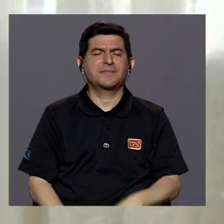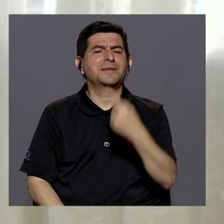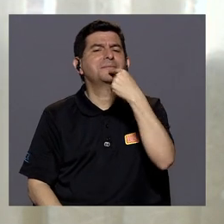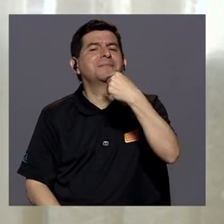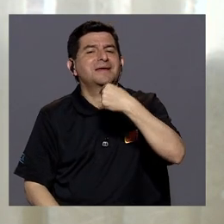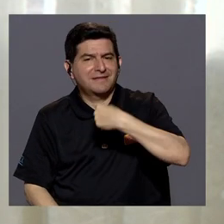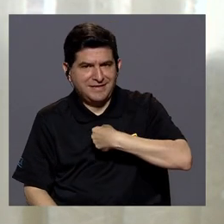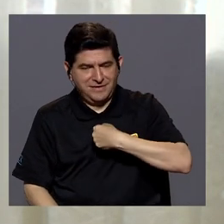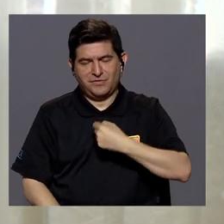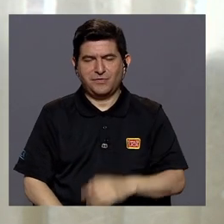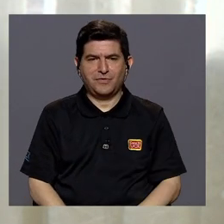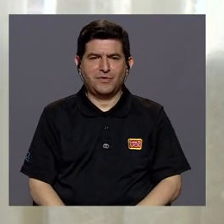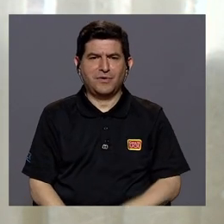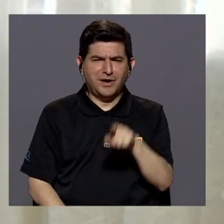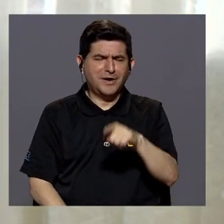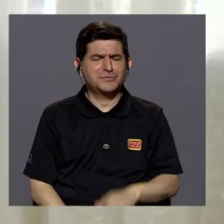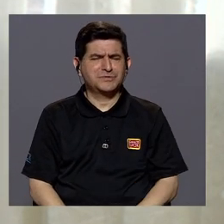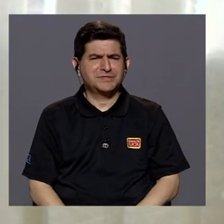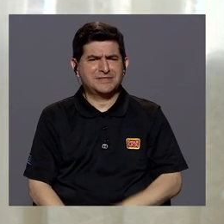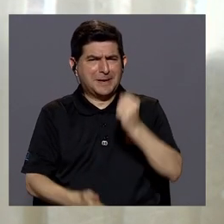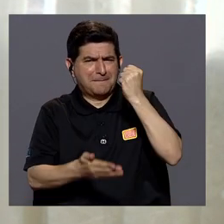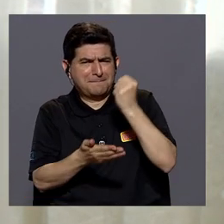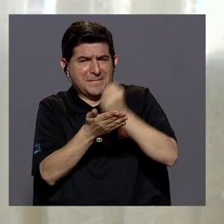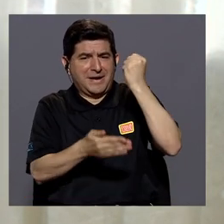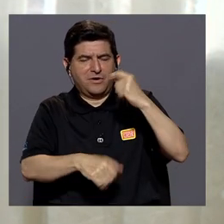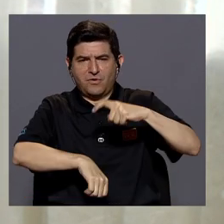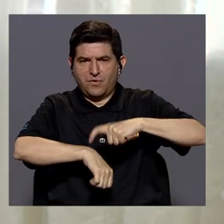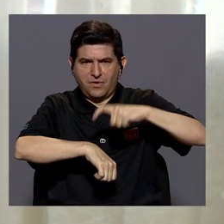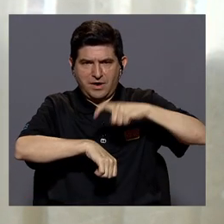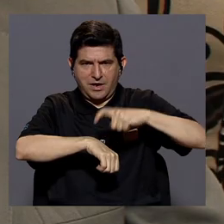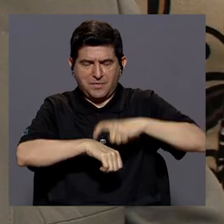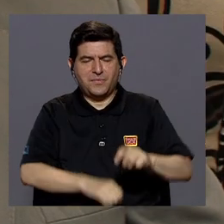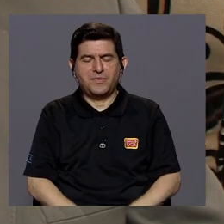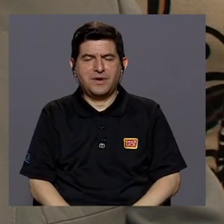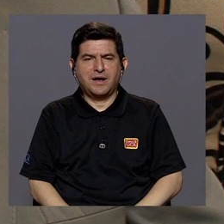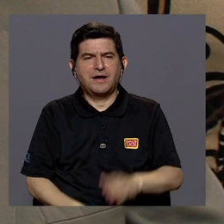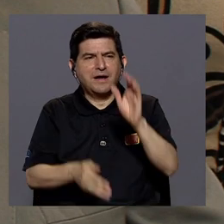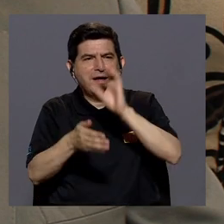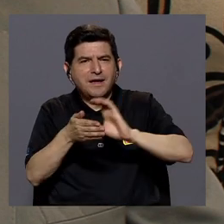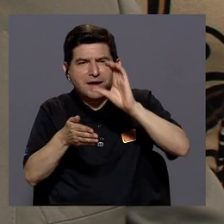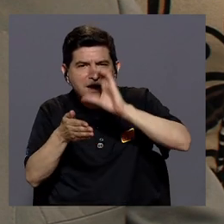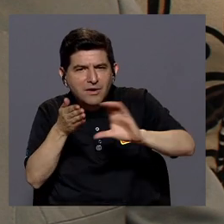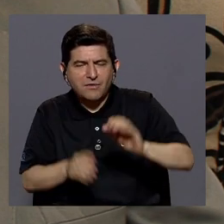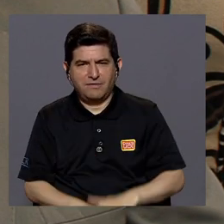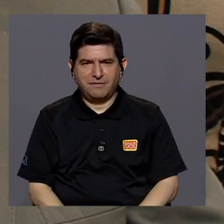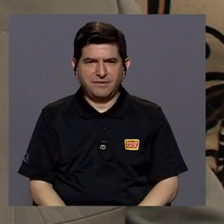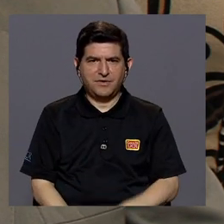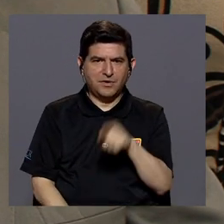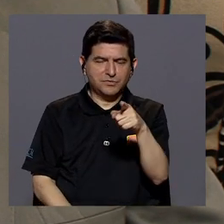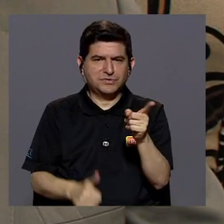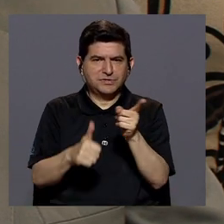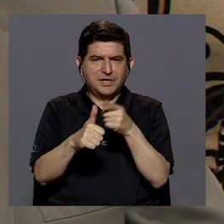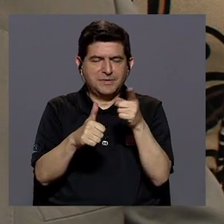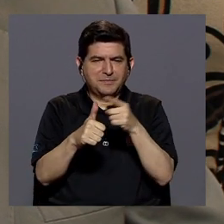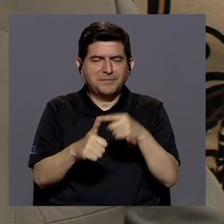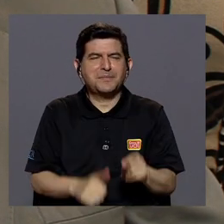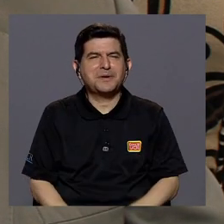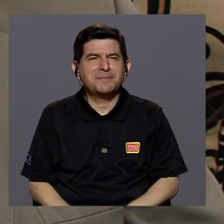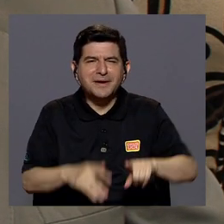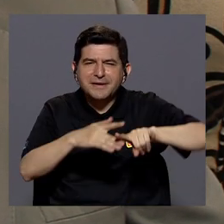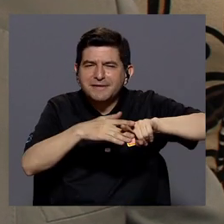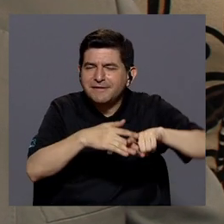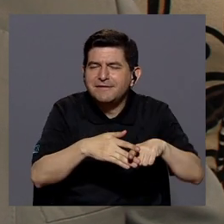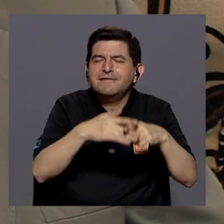a mí que le marcó mucho una época, sobre todo en el colegio, que le dio sus primeros apéndices para poder